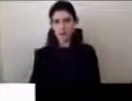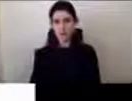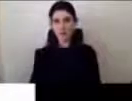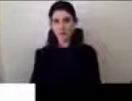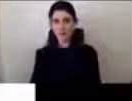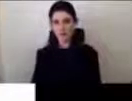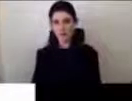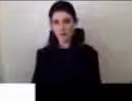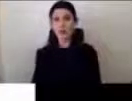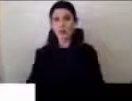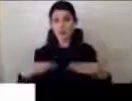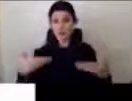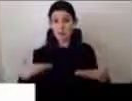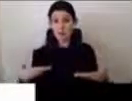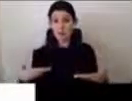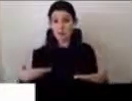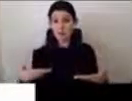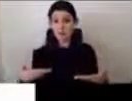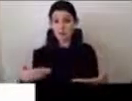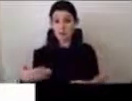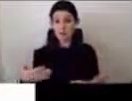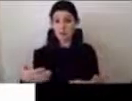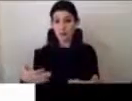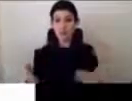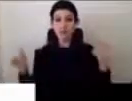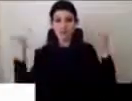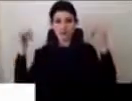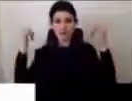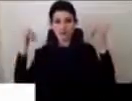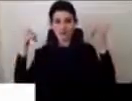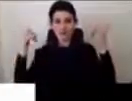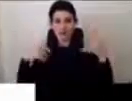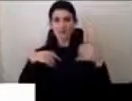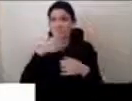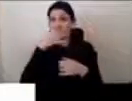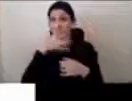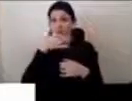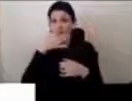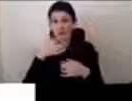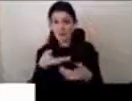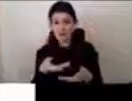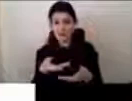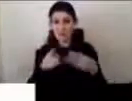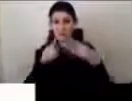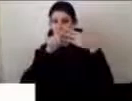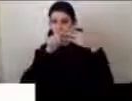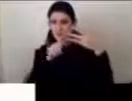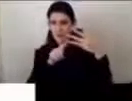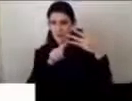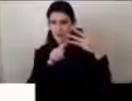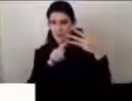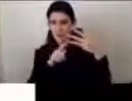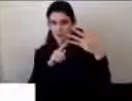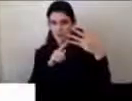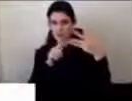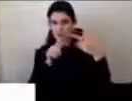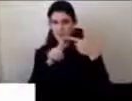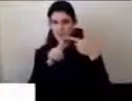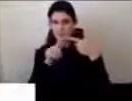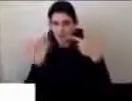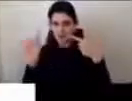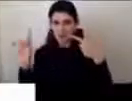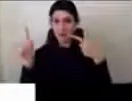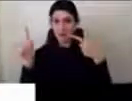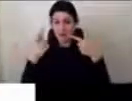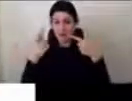Y ahora, lo más entretenido, las recomendaciones. Voy a hacer tres recomendaciones. En primer lugar, les